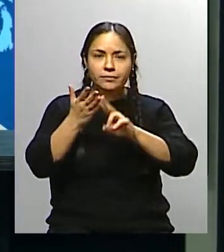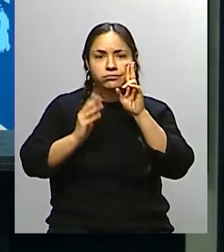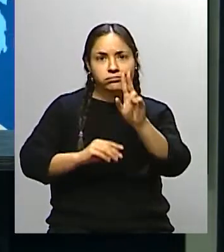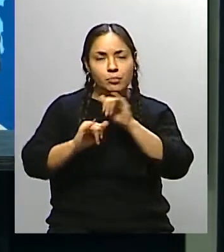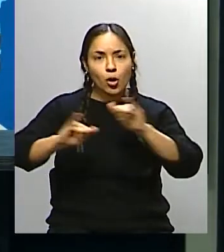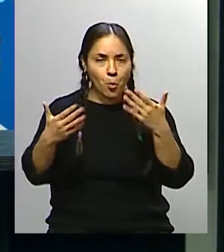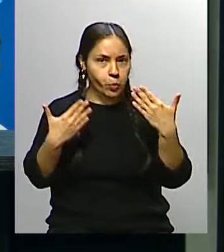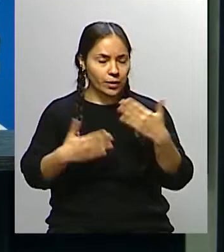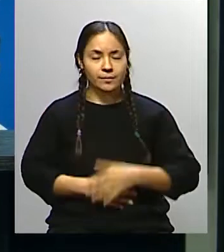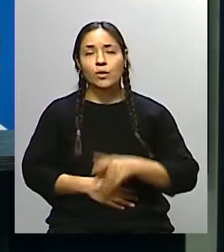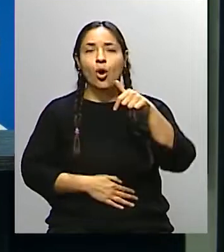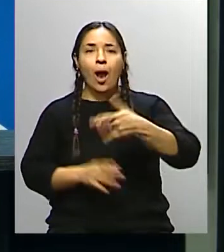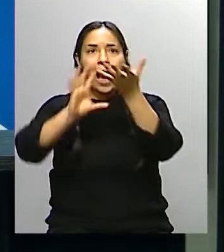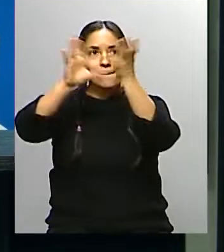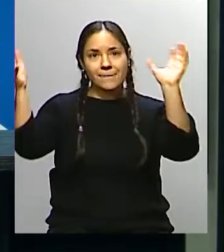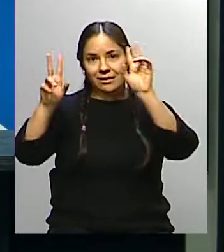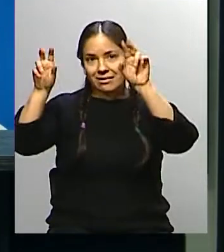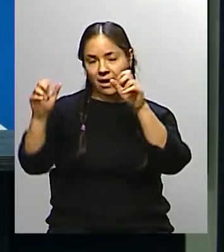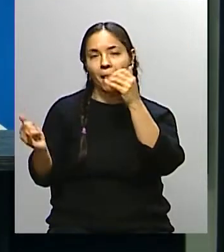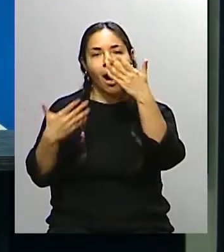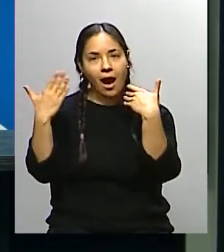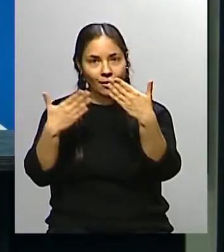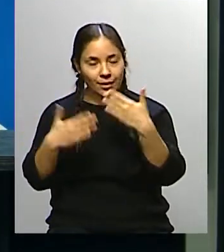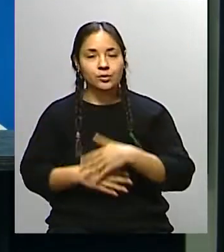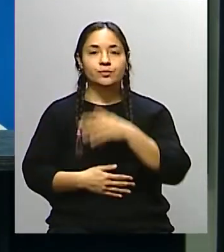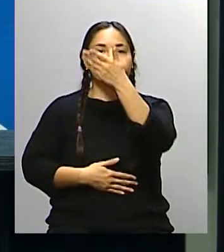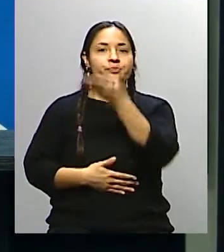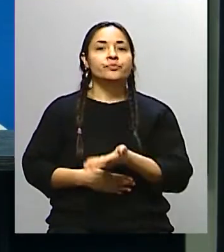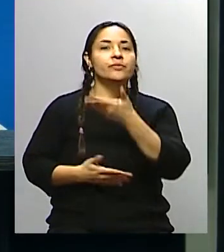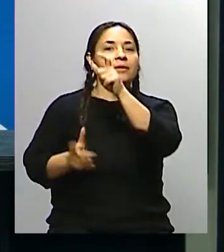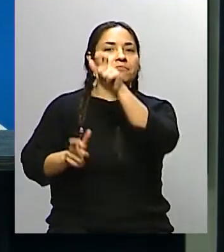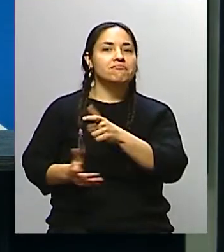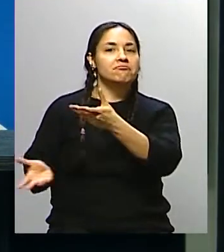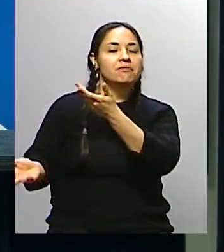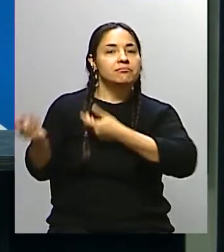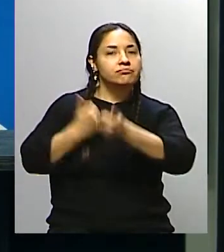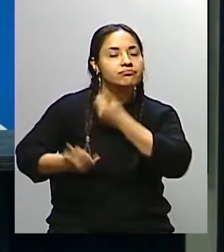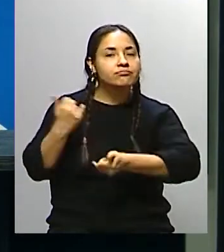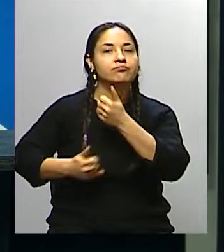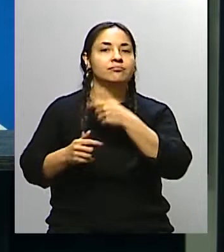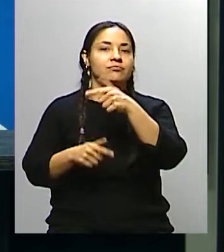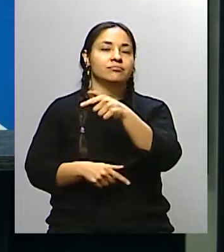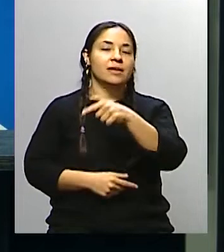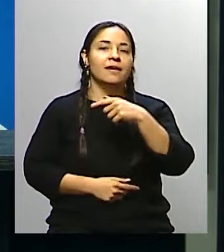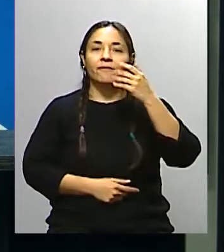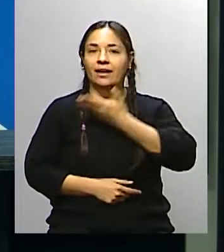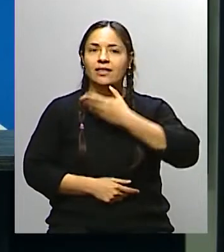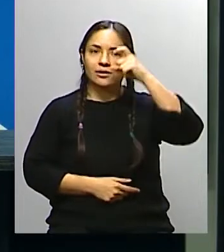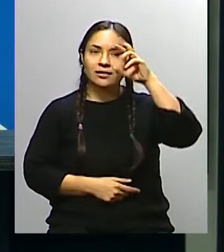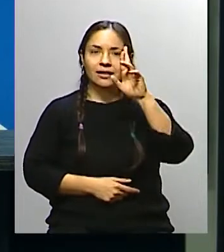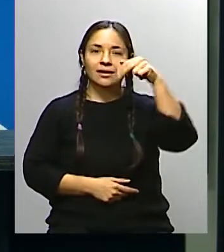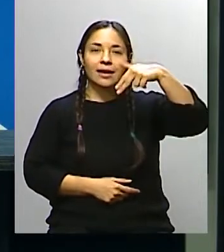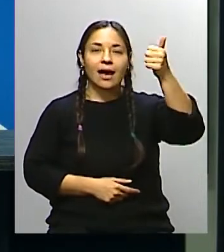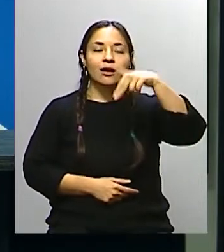hablamos de medio ambiente y lo estamos haciendo con Fernando Trujillo, que es biólogo marino desde Colombia, nos está atendiendo y realmente es un placer para